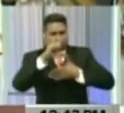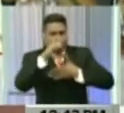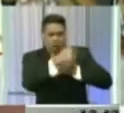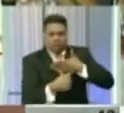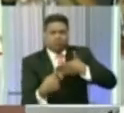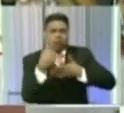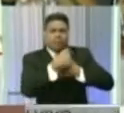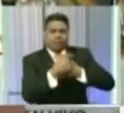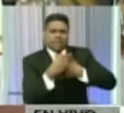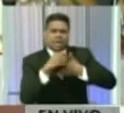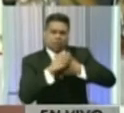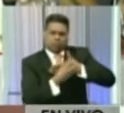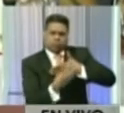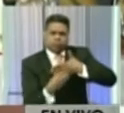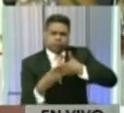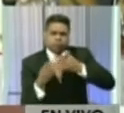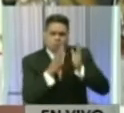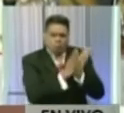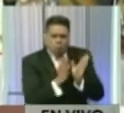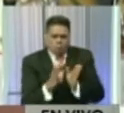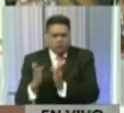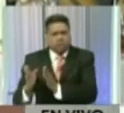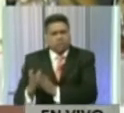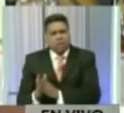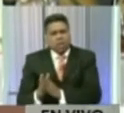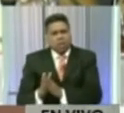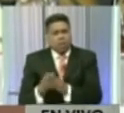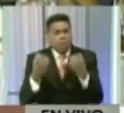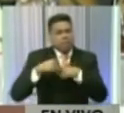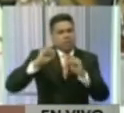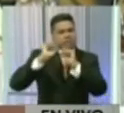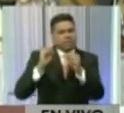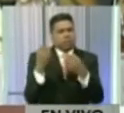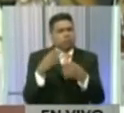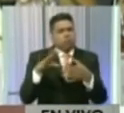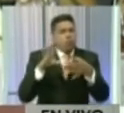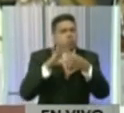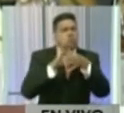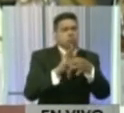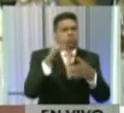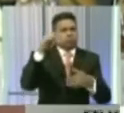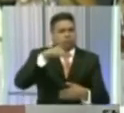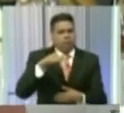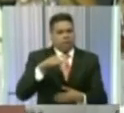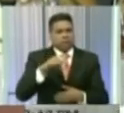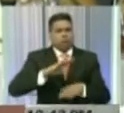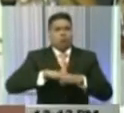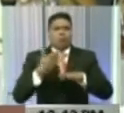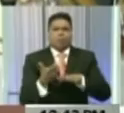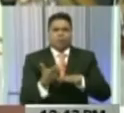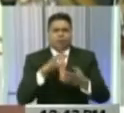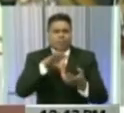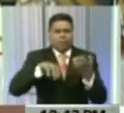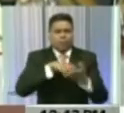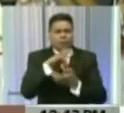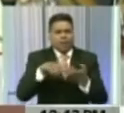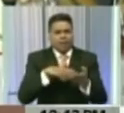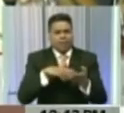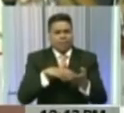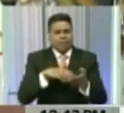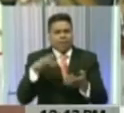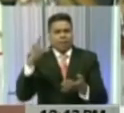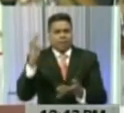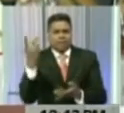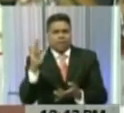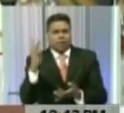de Sudamérica, para defender juntos esto, porque el problema de Lula no es un problema de Lula. El problema de